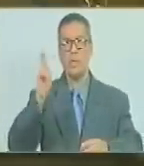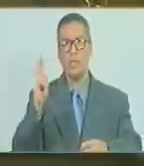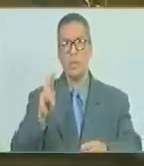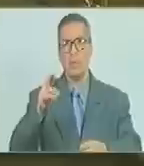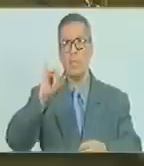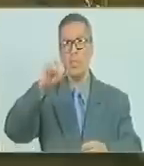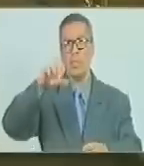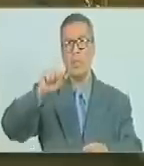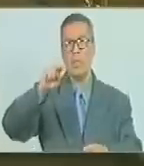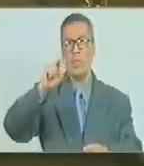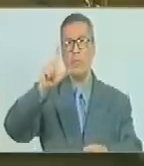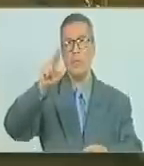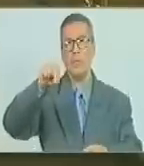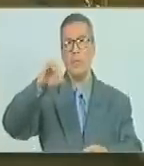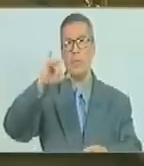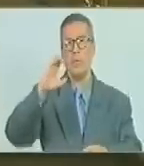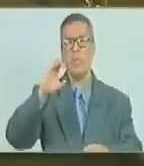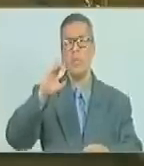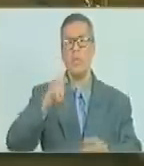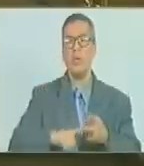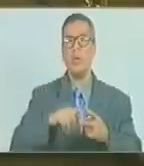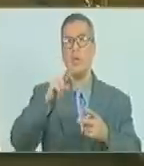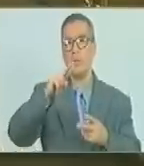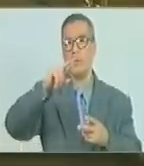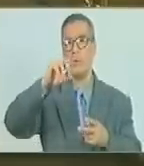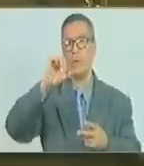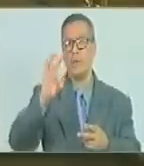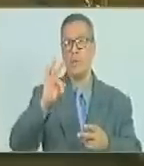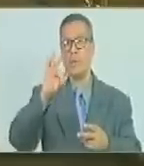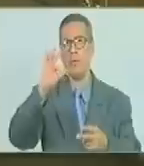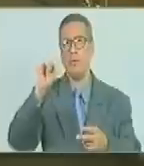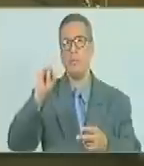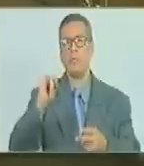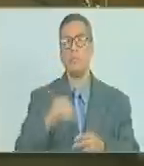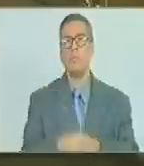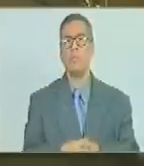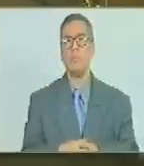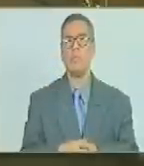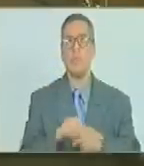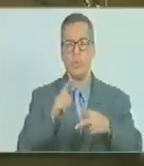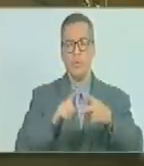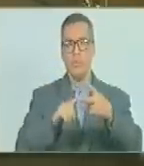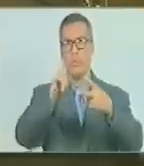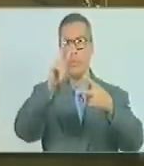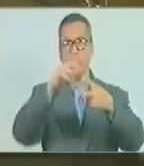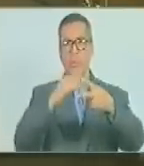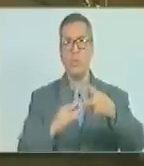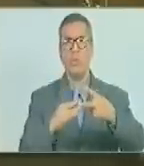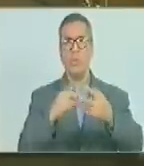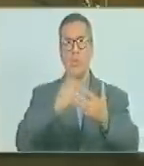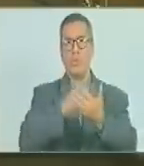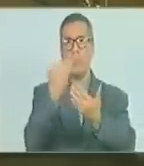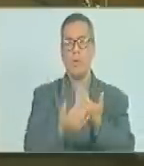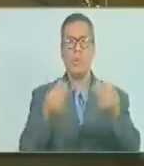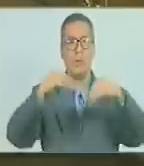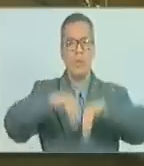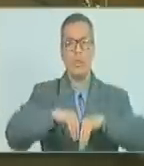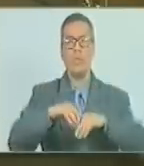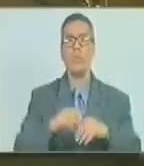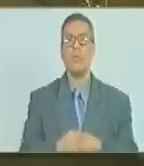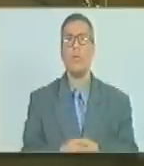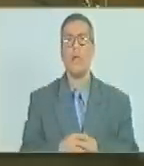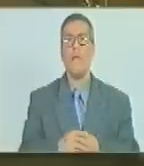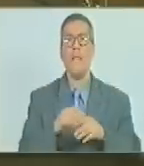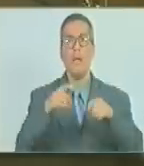República Islámica de Irán, Seyed Ebrahim Raisi. Punto número dos, proyecto de acuerdo con motivo